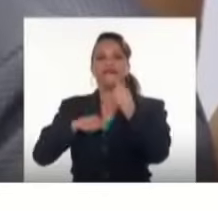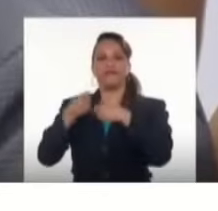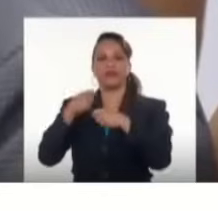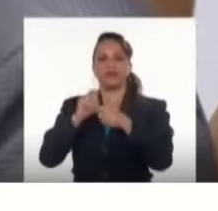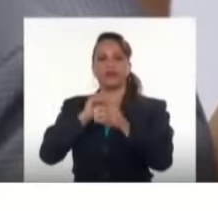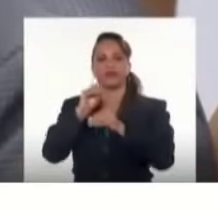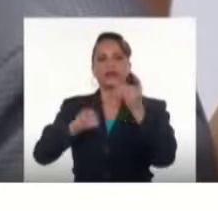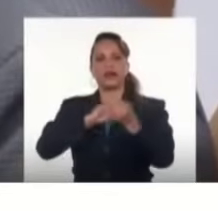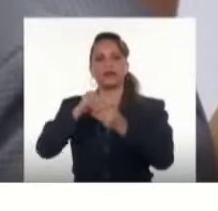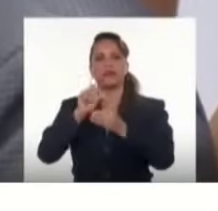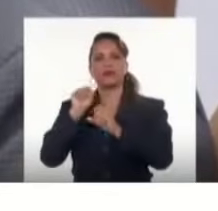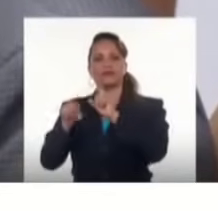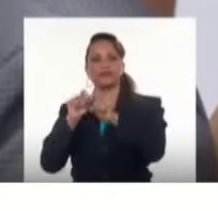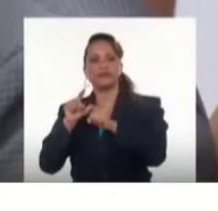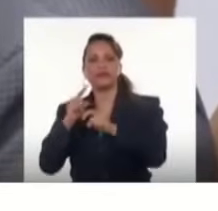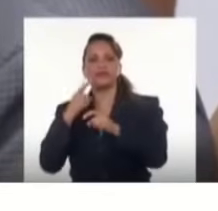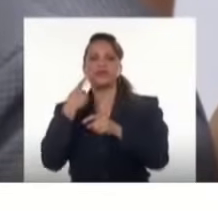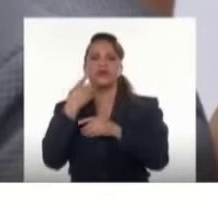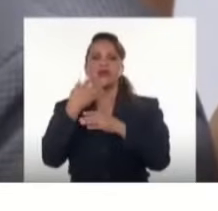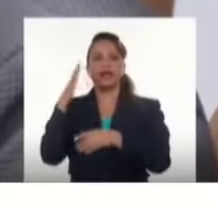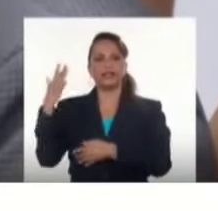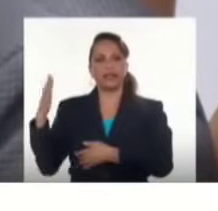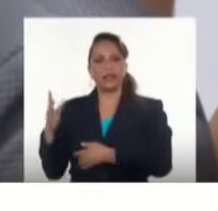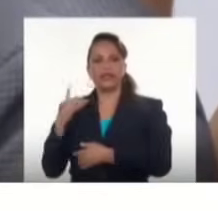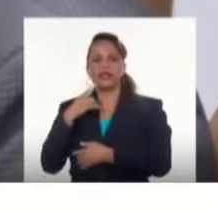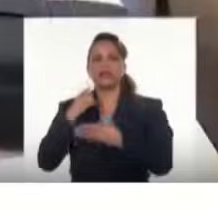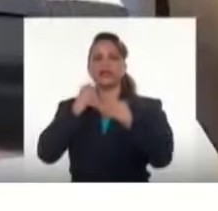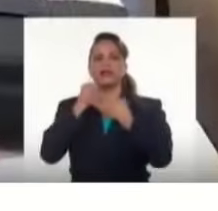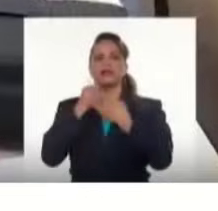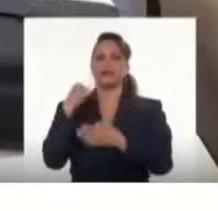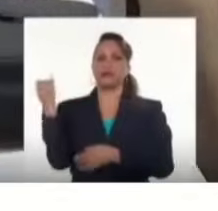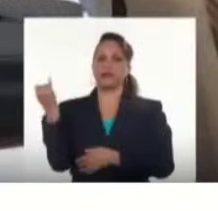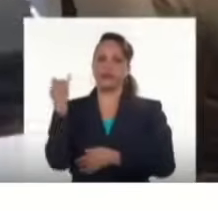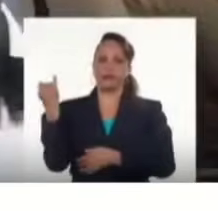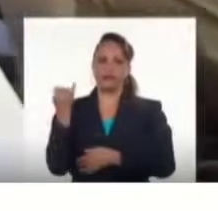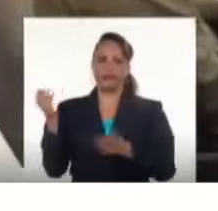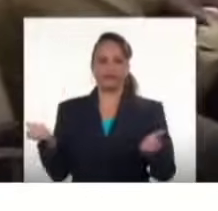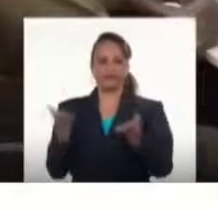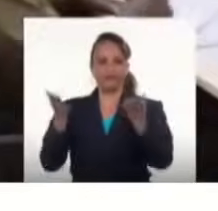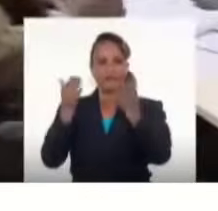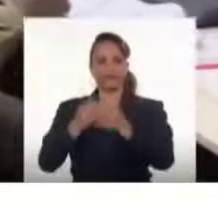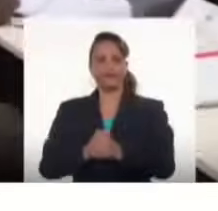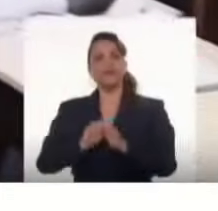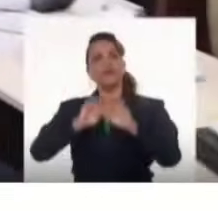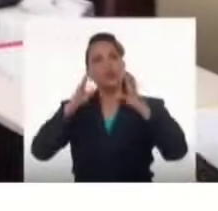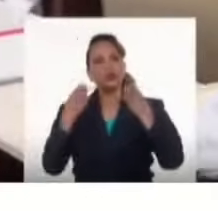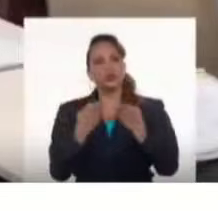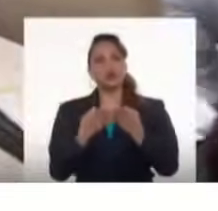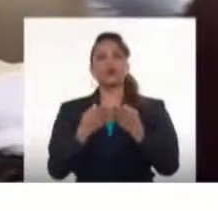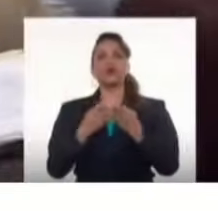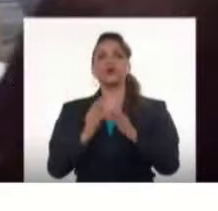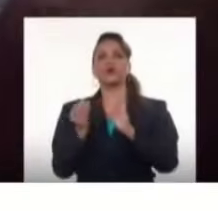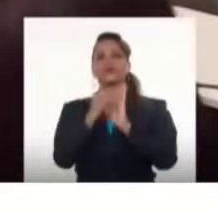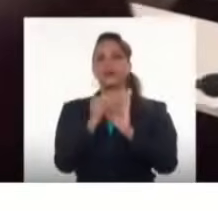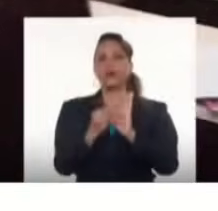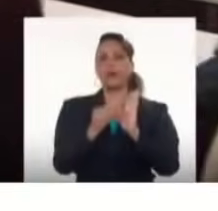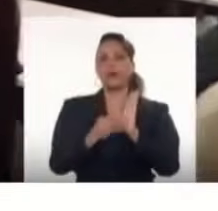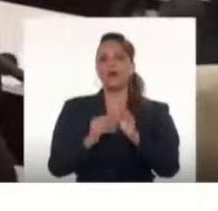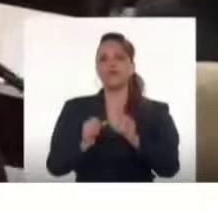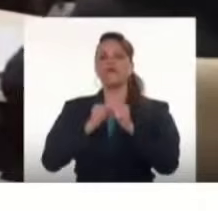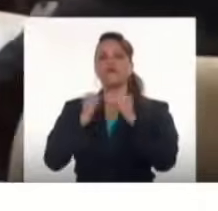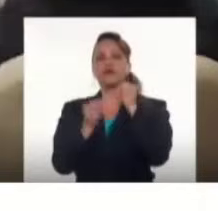de importaciones la inversión extranjera y la cooperación internacional o sea tiene que ver con todas las políticas que estamos implementando para fortalecer los